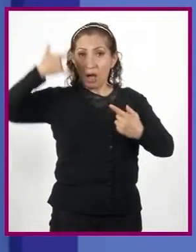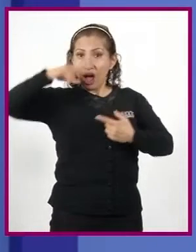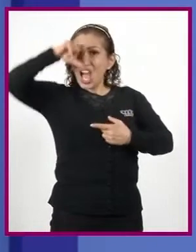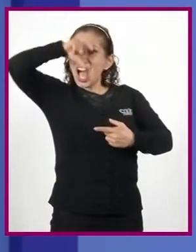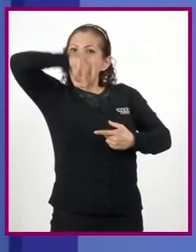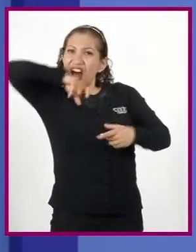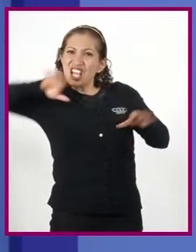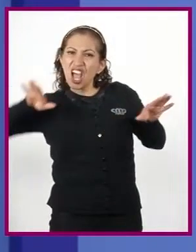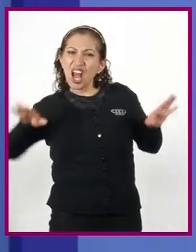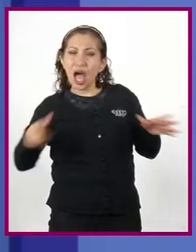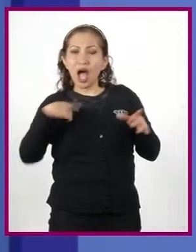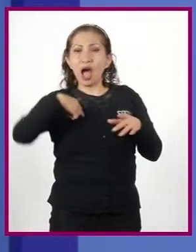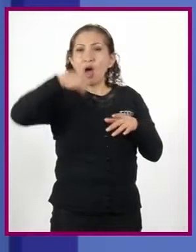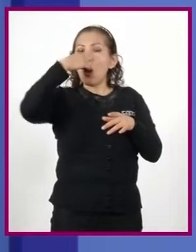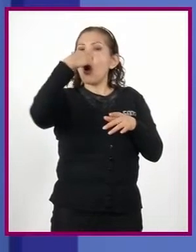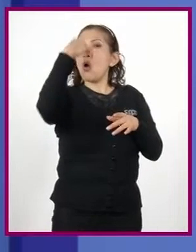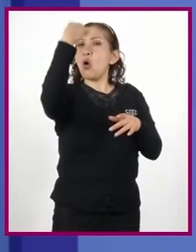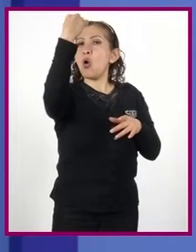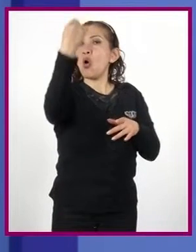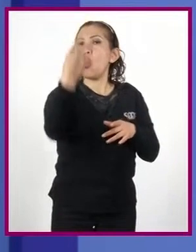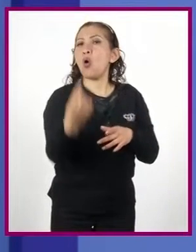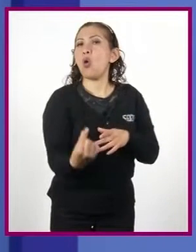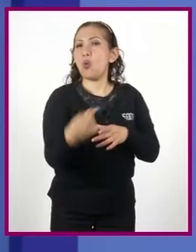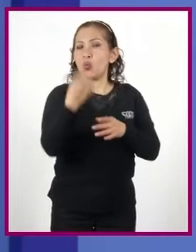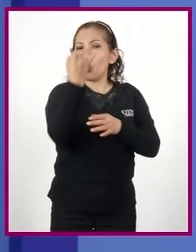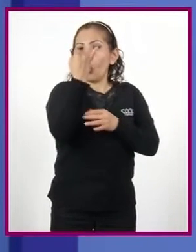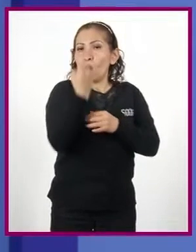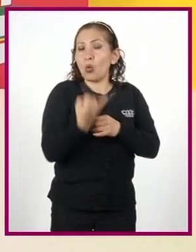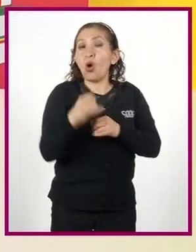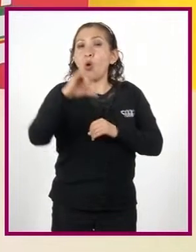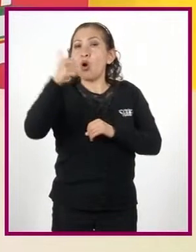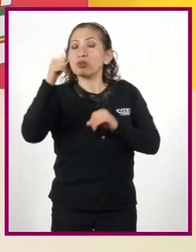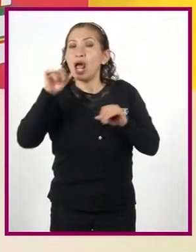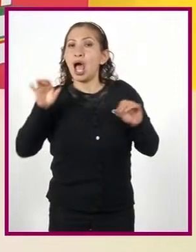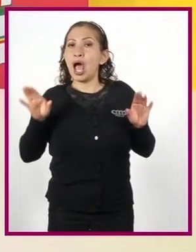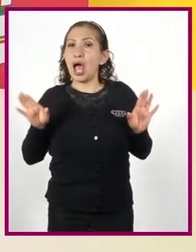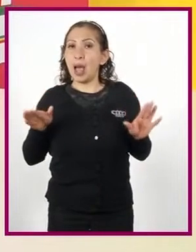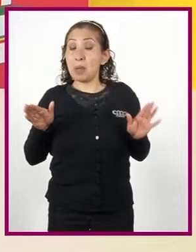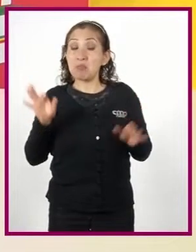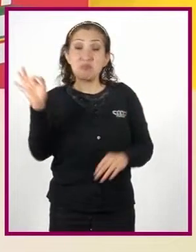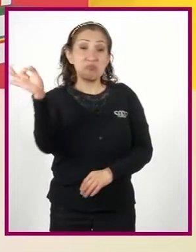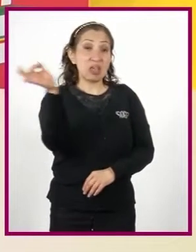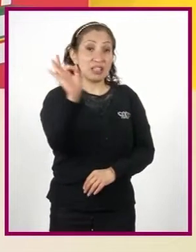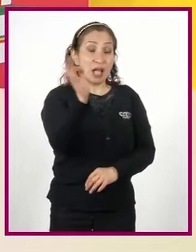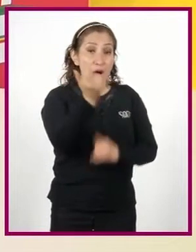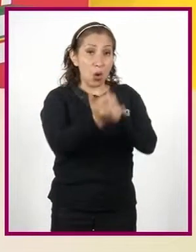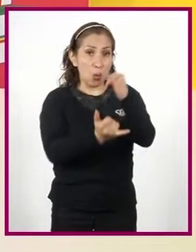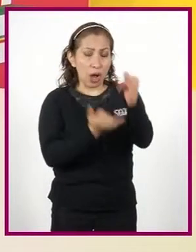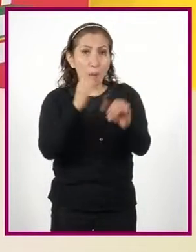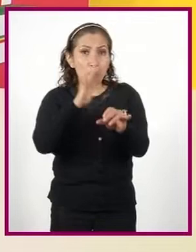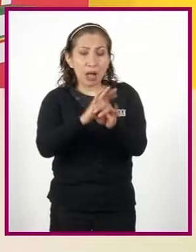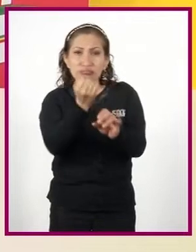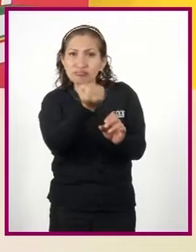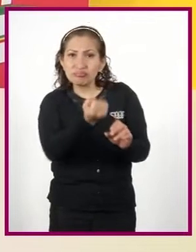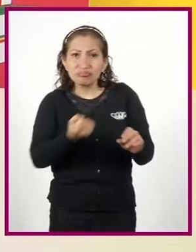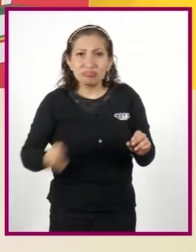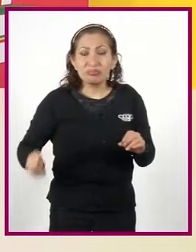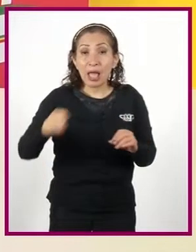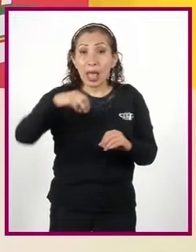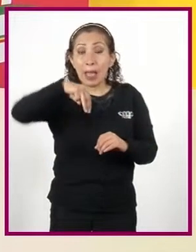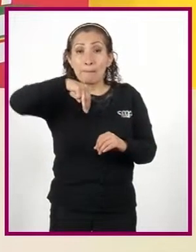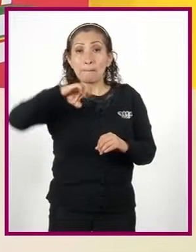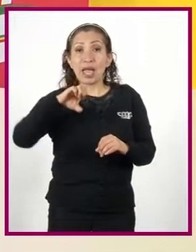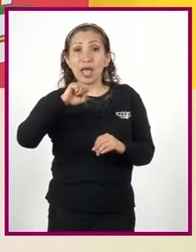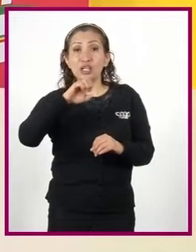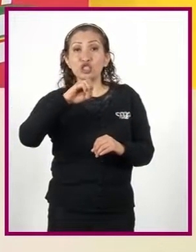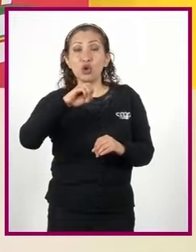águilas, garzas o alguna otra clase de ave. Quizás el juego más conocido en